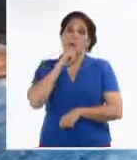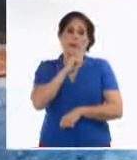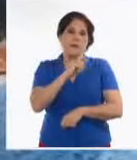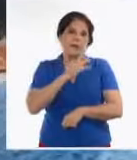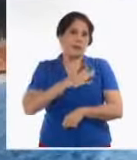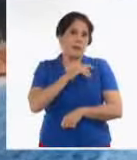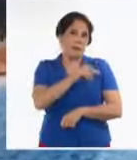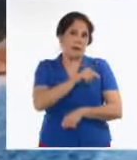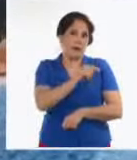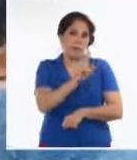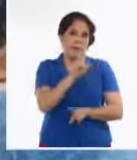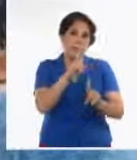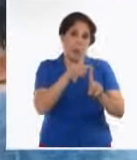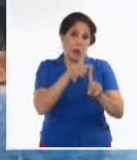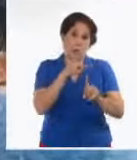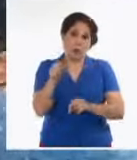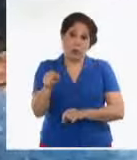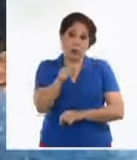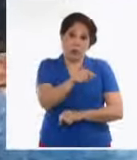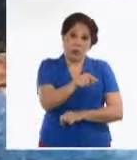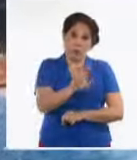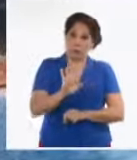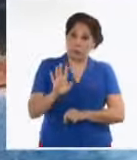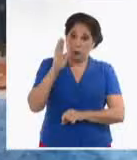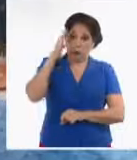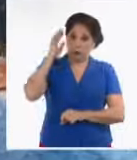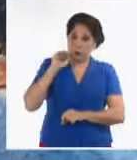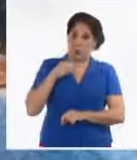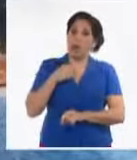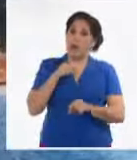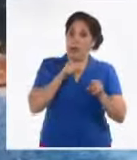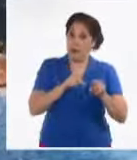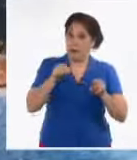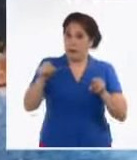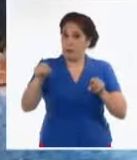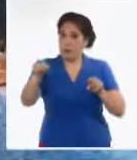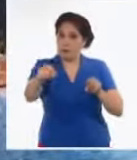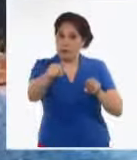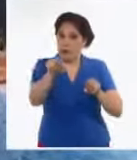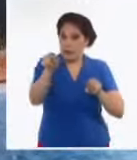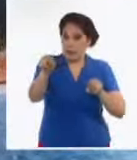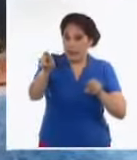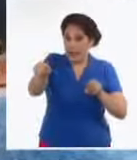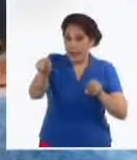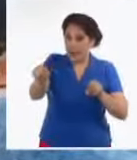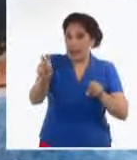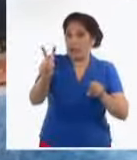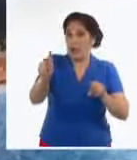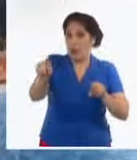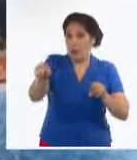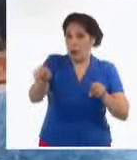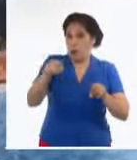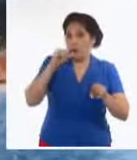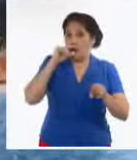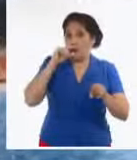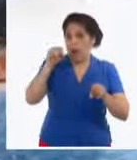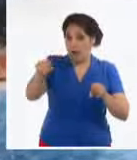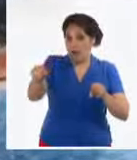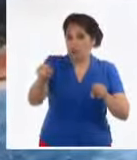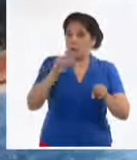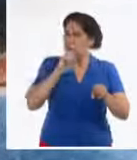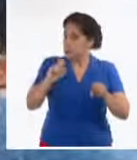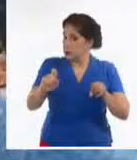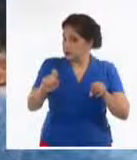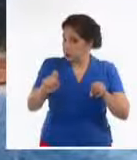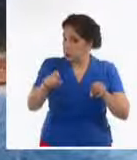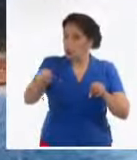en la segunda base, que siempre ahí está trabajando Yuri, que sé que en los últimos eventos internacionales está trabajando en esa posición, pero tenemos varias